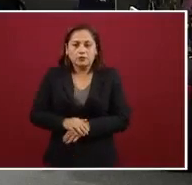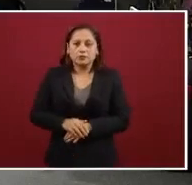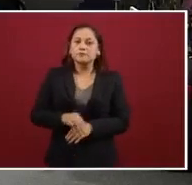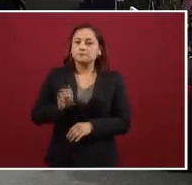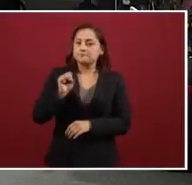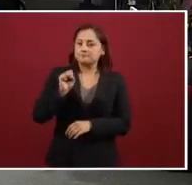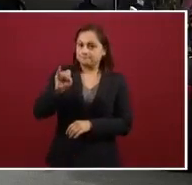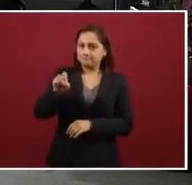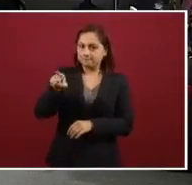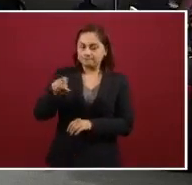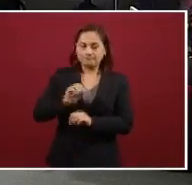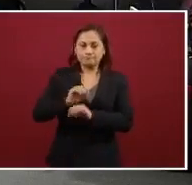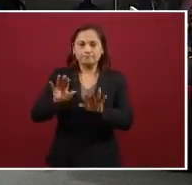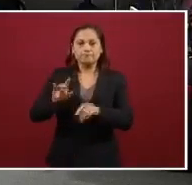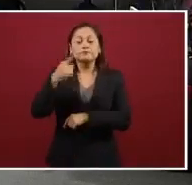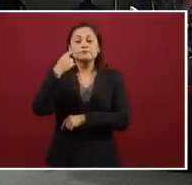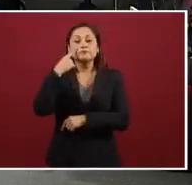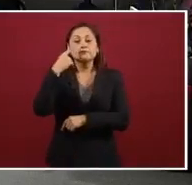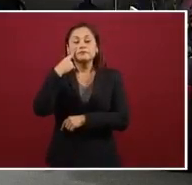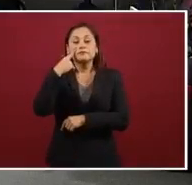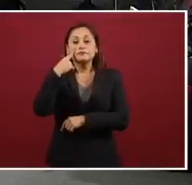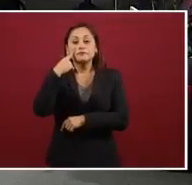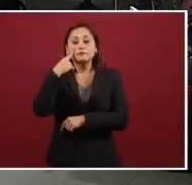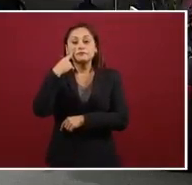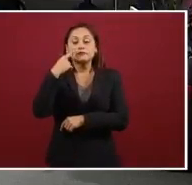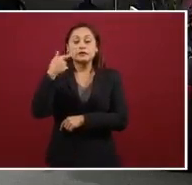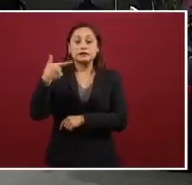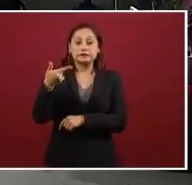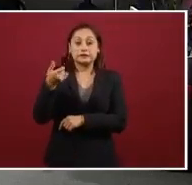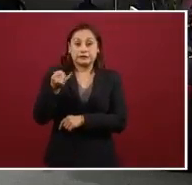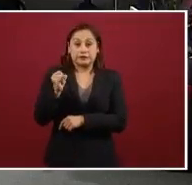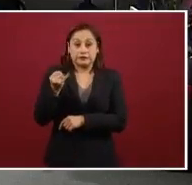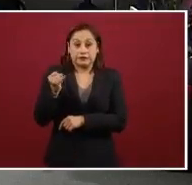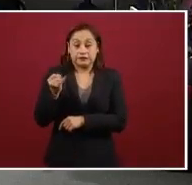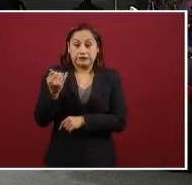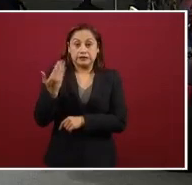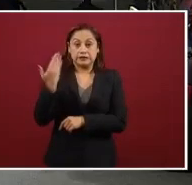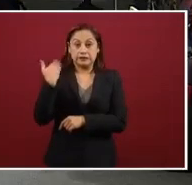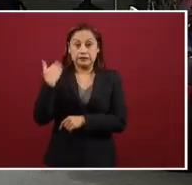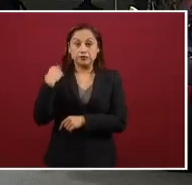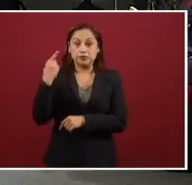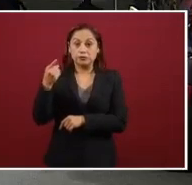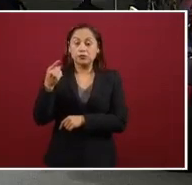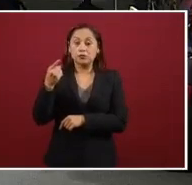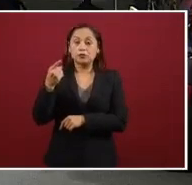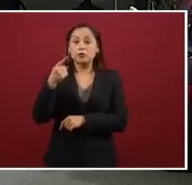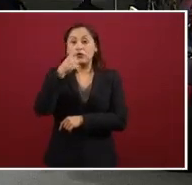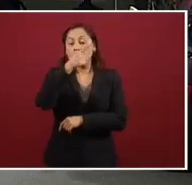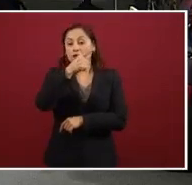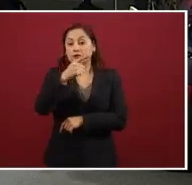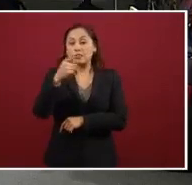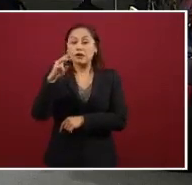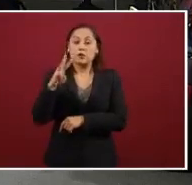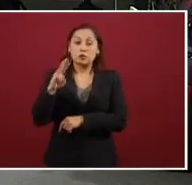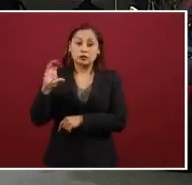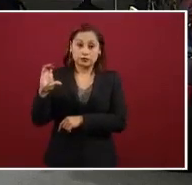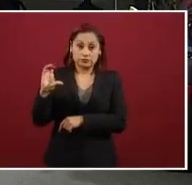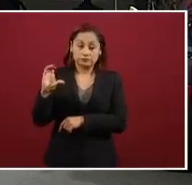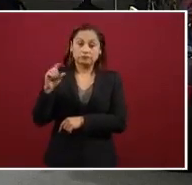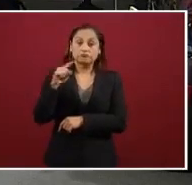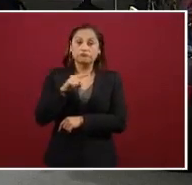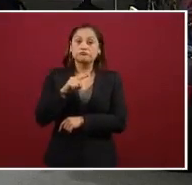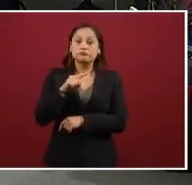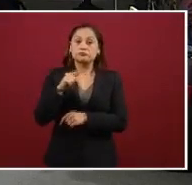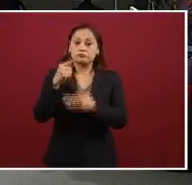que sí. El día 7 de junio, en el statement que dimos a conocer en Washington, si ustedes revisan el punto